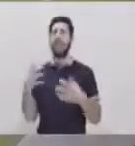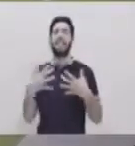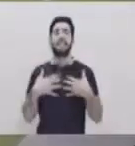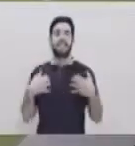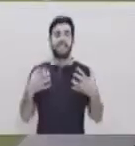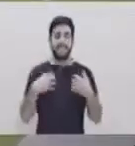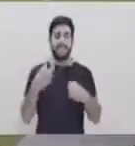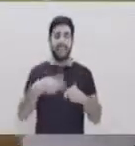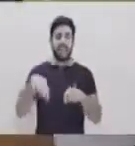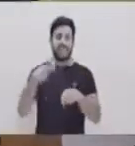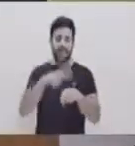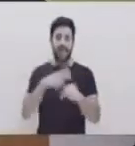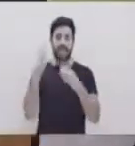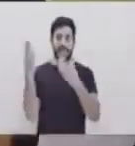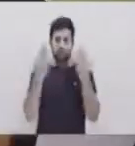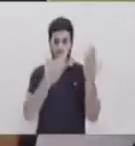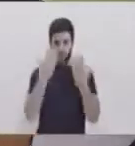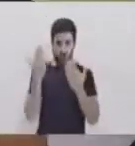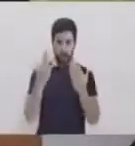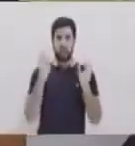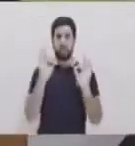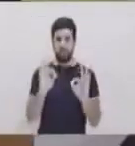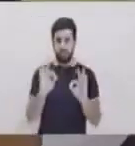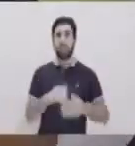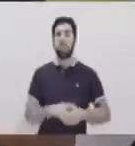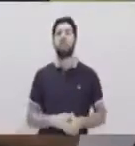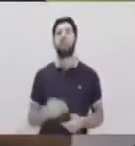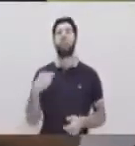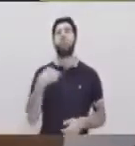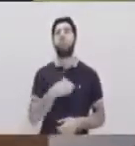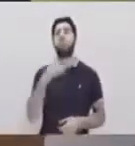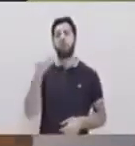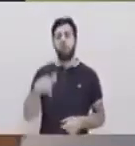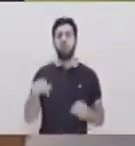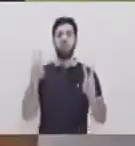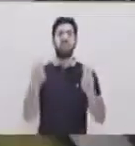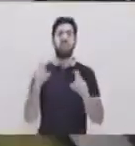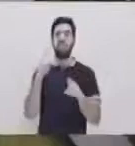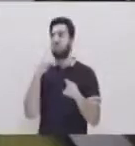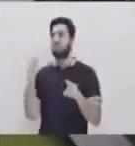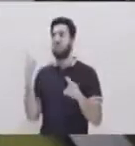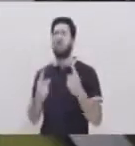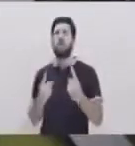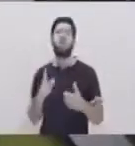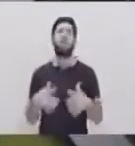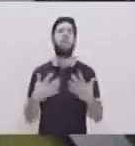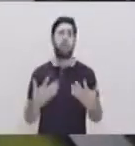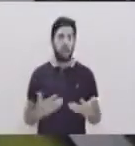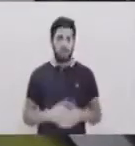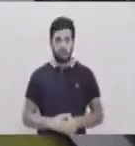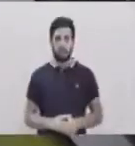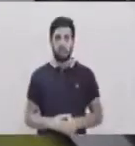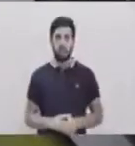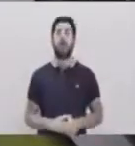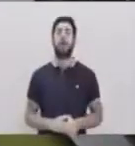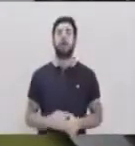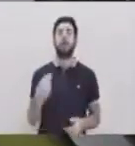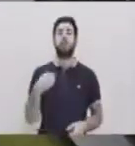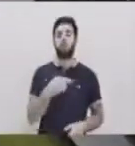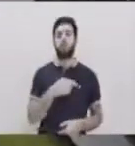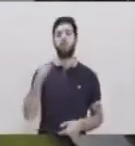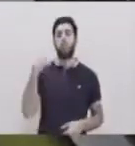nos acompaña Evelyn Zapata. Evelyn, un placer tenerla por acá. ¿Cuál es el tema que vamos a ver hoy? André, el día de hoy vamos a